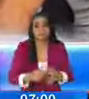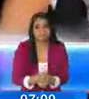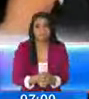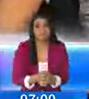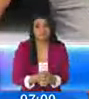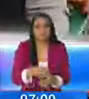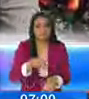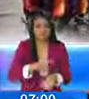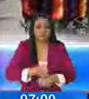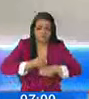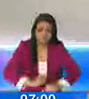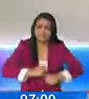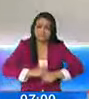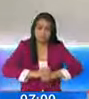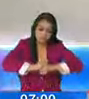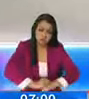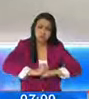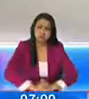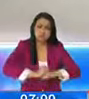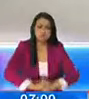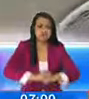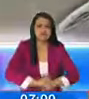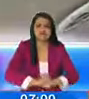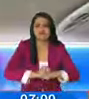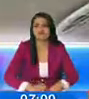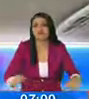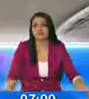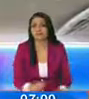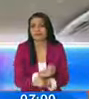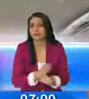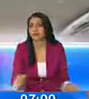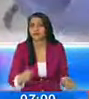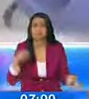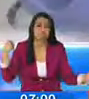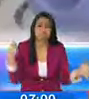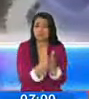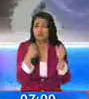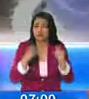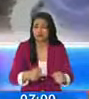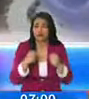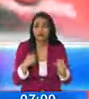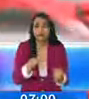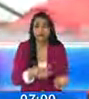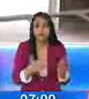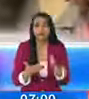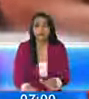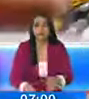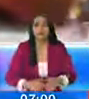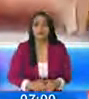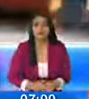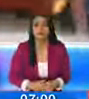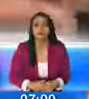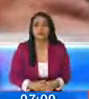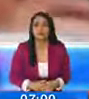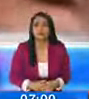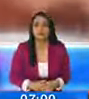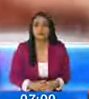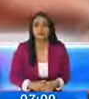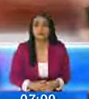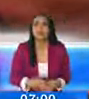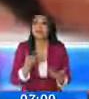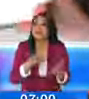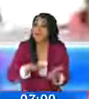de reanimar al menor, no se pudo hacer nada. El impacto fue tan fuerte que le ocasionó la muerte. Al momento que nosotros llegamos ya estaba sin